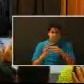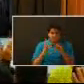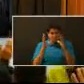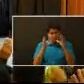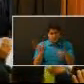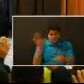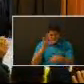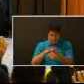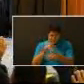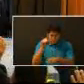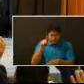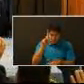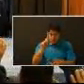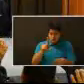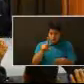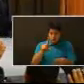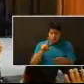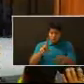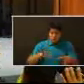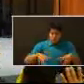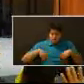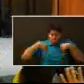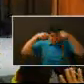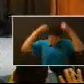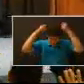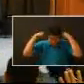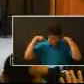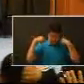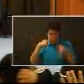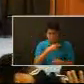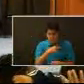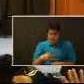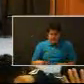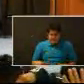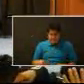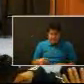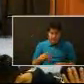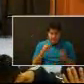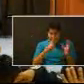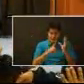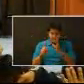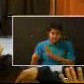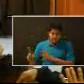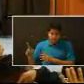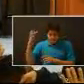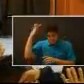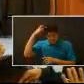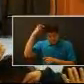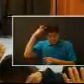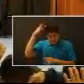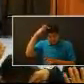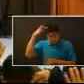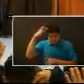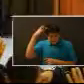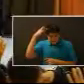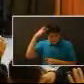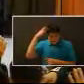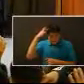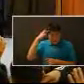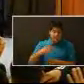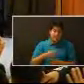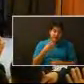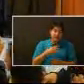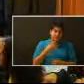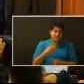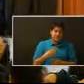sobre ellos un manto ministerial, apostólico, profético, pastoral, magistral, evangelístico. En